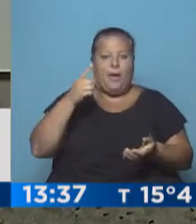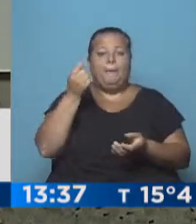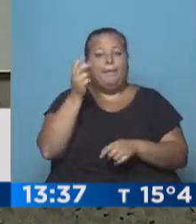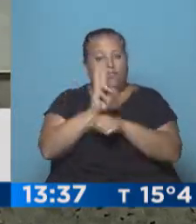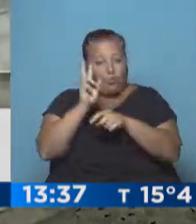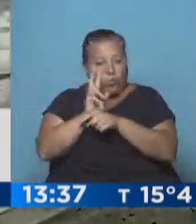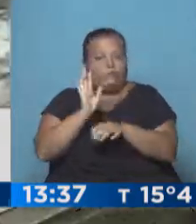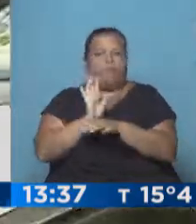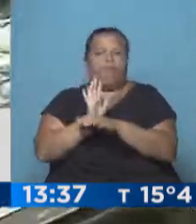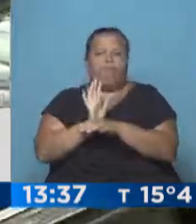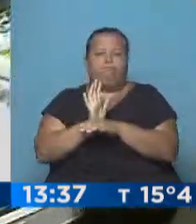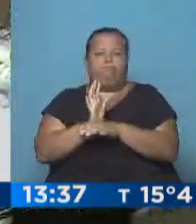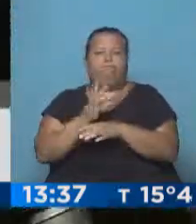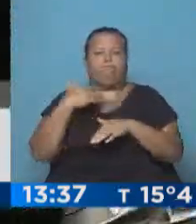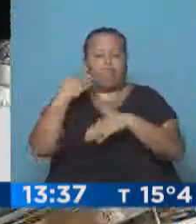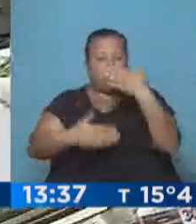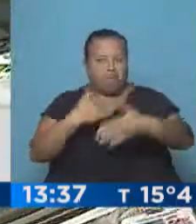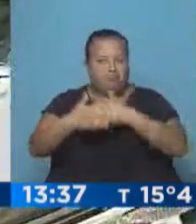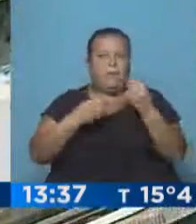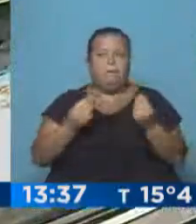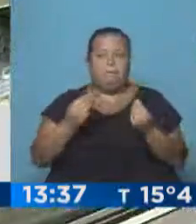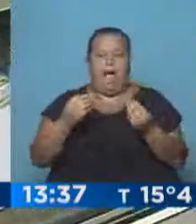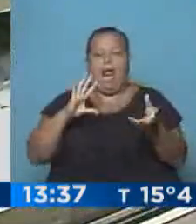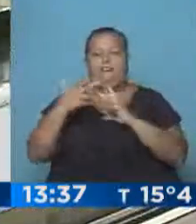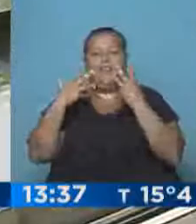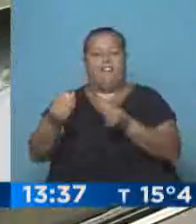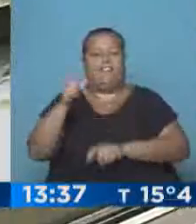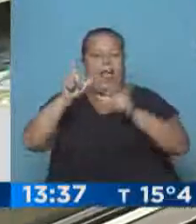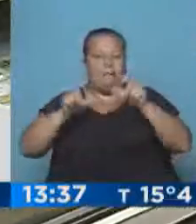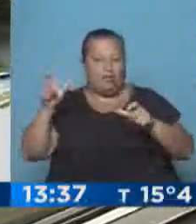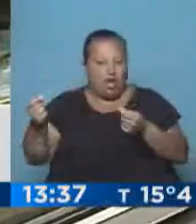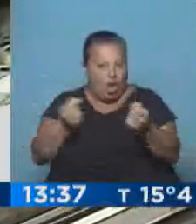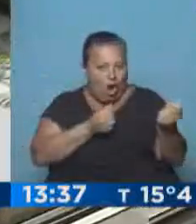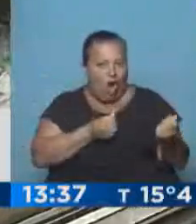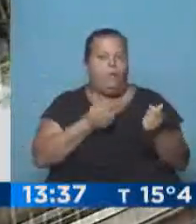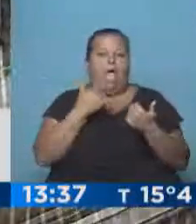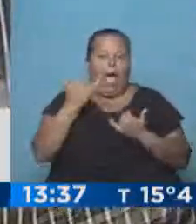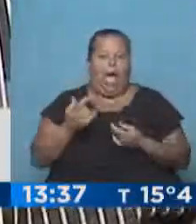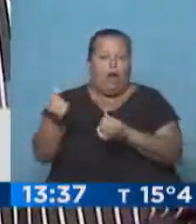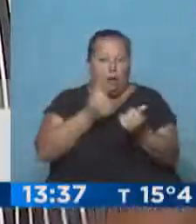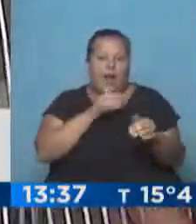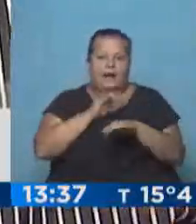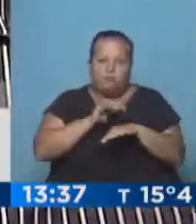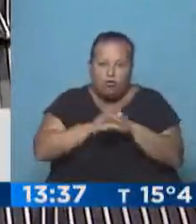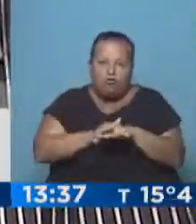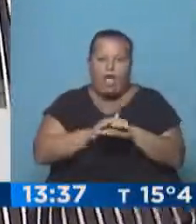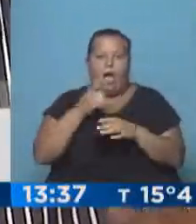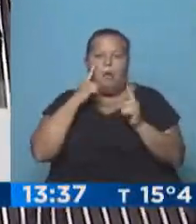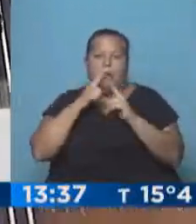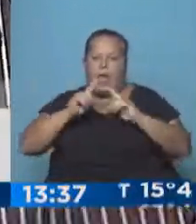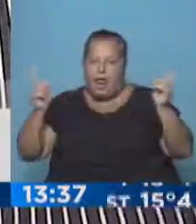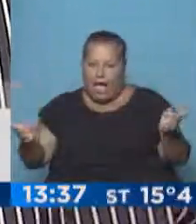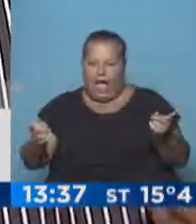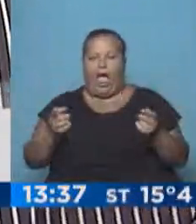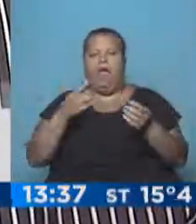Cuidados ha significado un avance para la teoría de defensa del consumidor, donde existe el consumo responsable y el consumo sustentable,